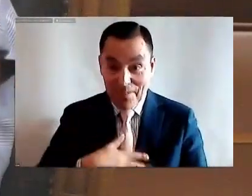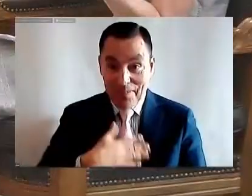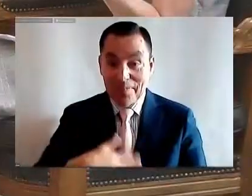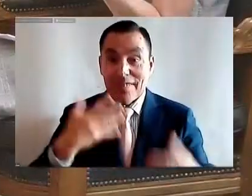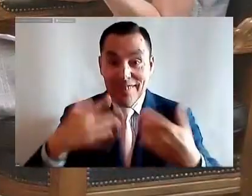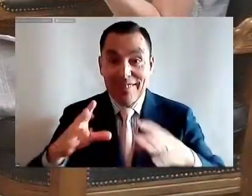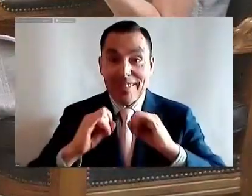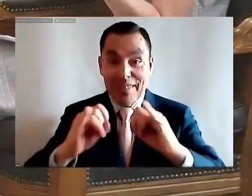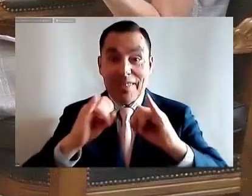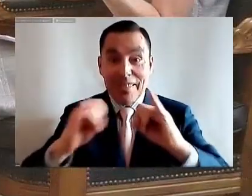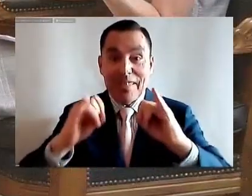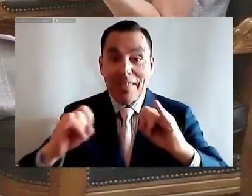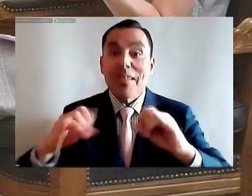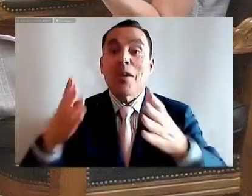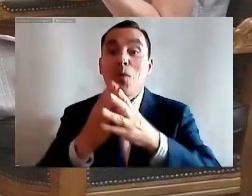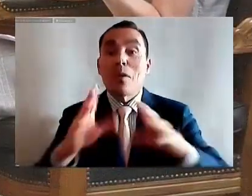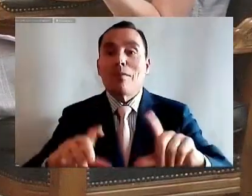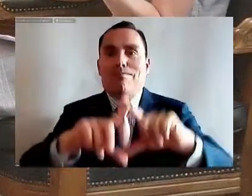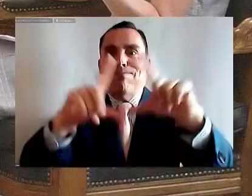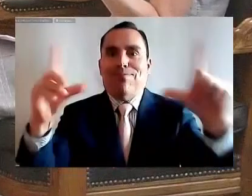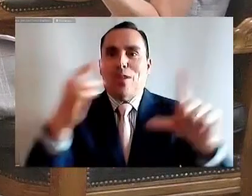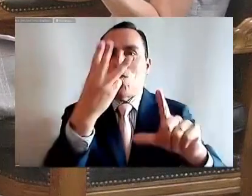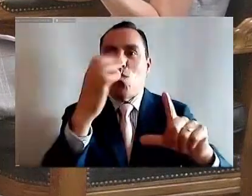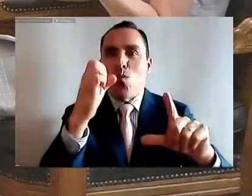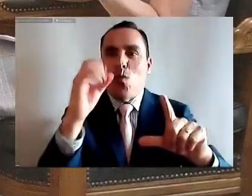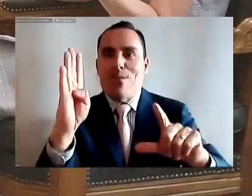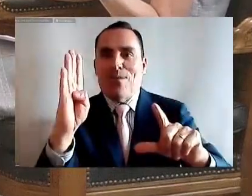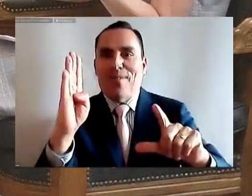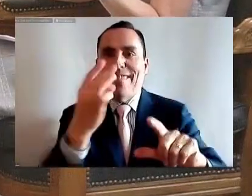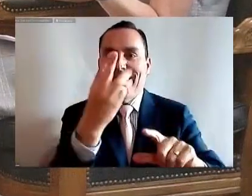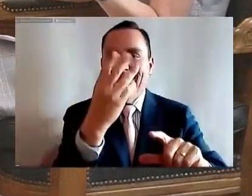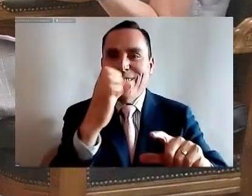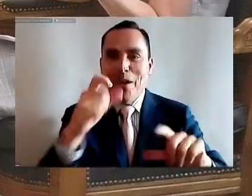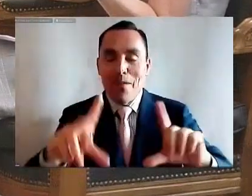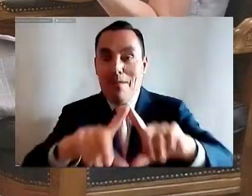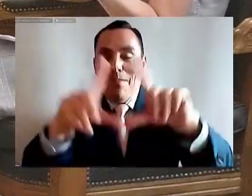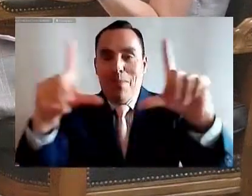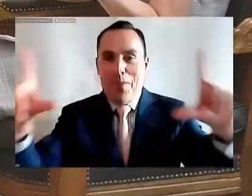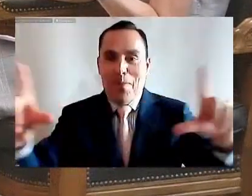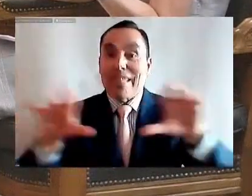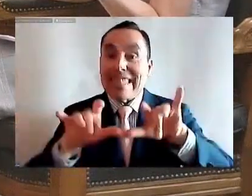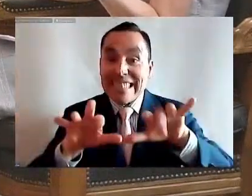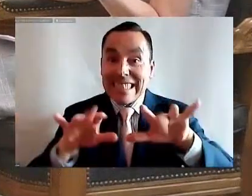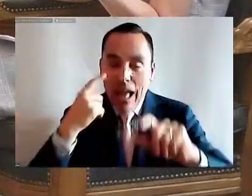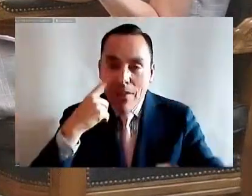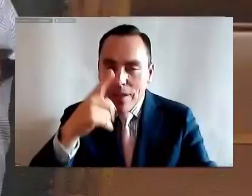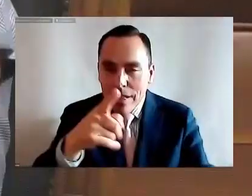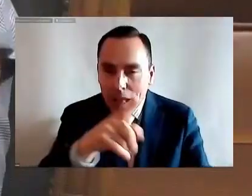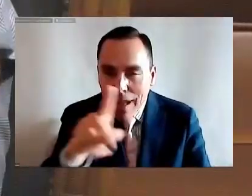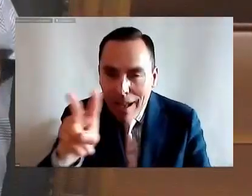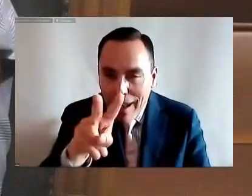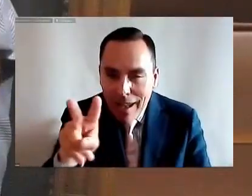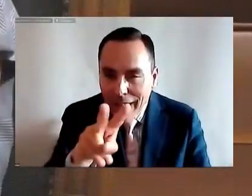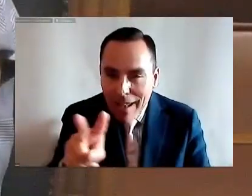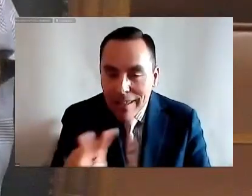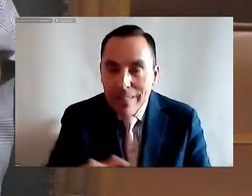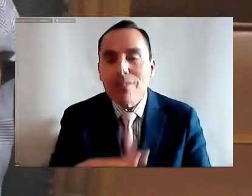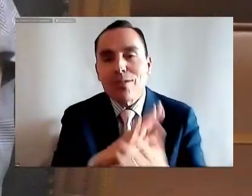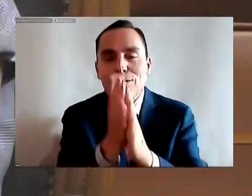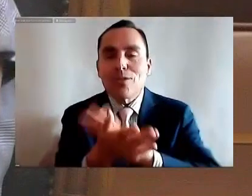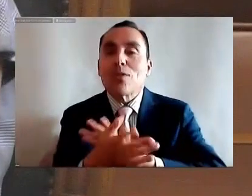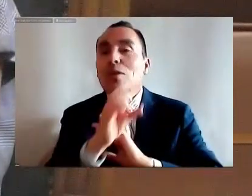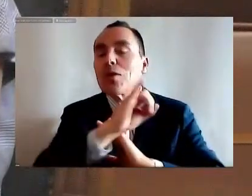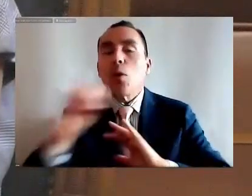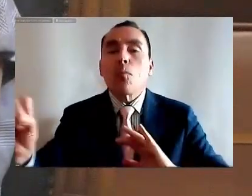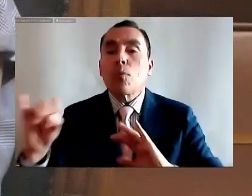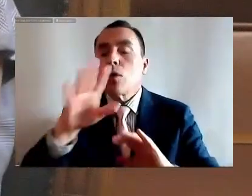colgado en la página web de la Secretaría, que lo podamos madurar y sobre todo, diría yo, bajar los miedos,